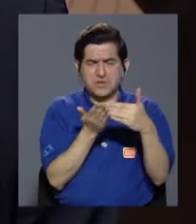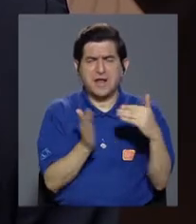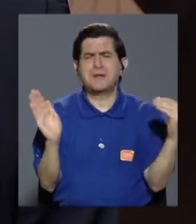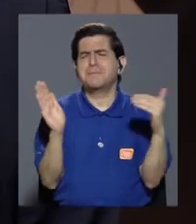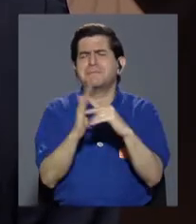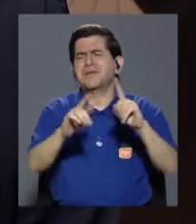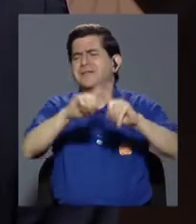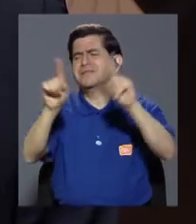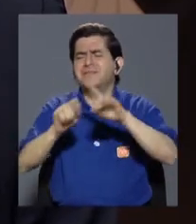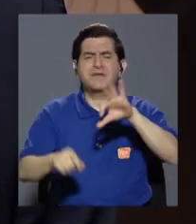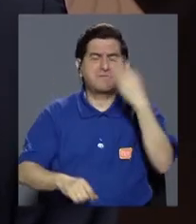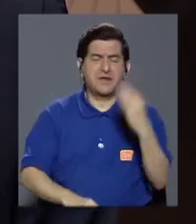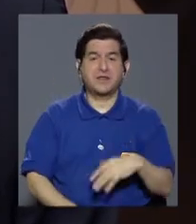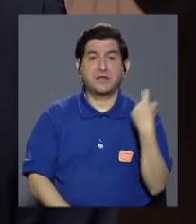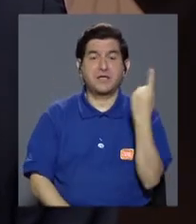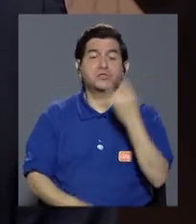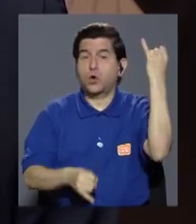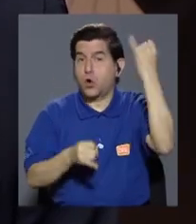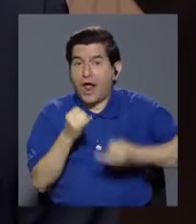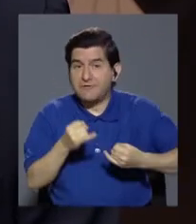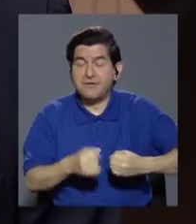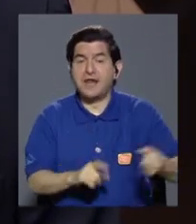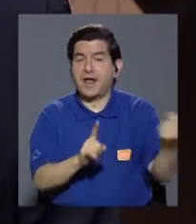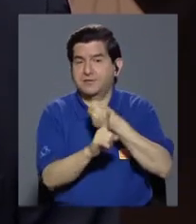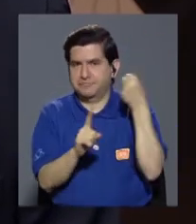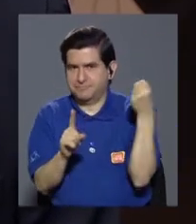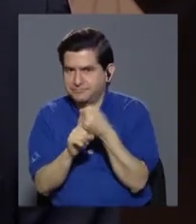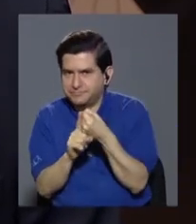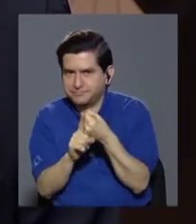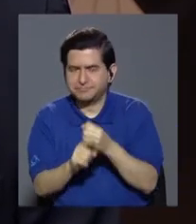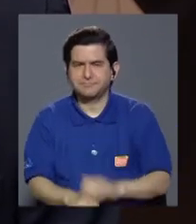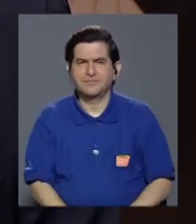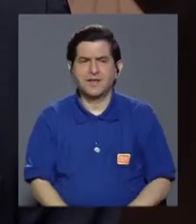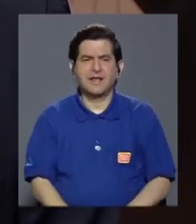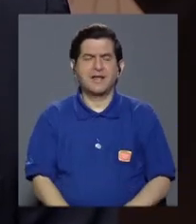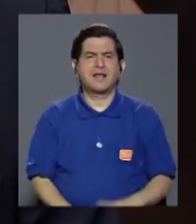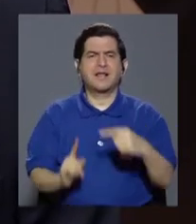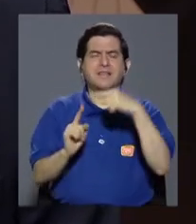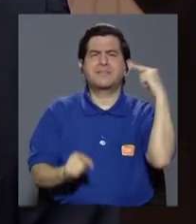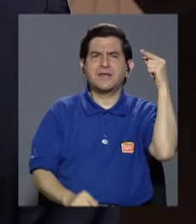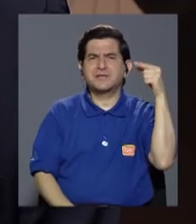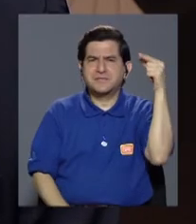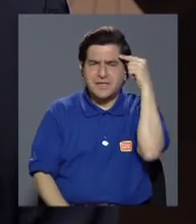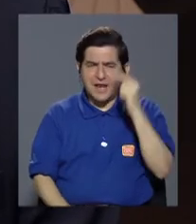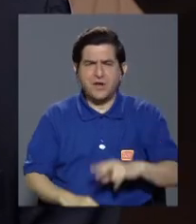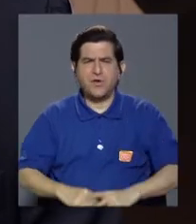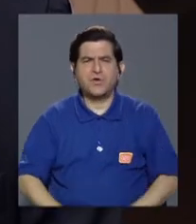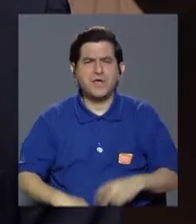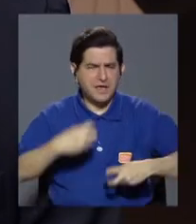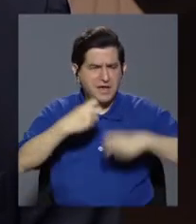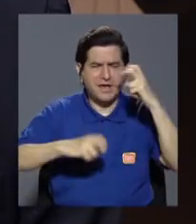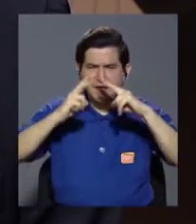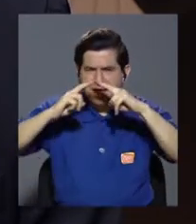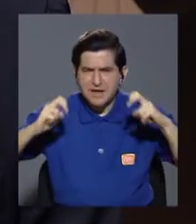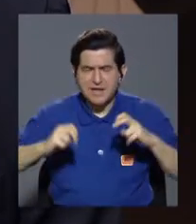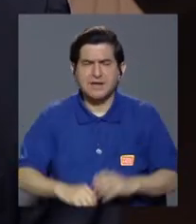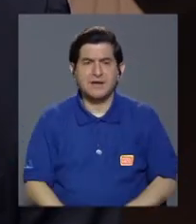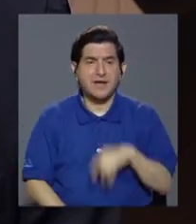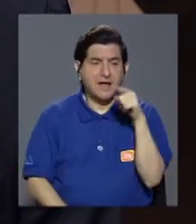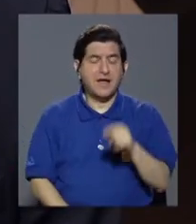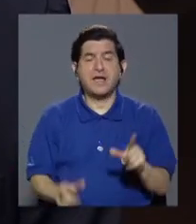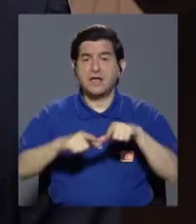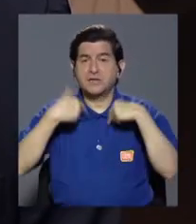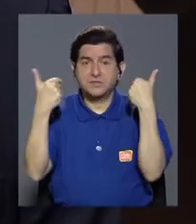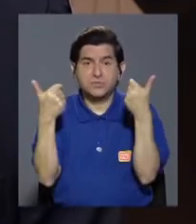miles de formas y solamente de manera extrema la violencia esto básicamente porque desde la lógica criminológica este tipo de carteles o